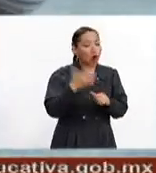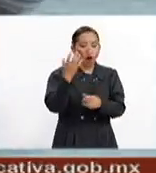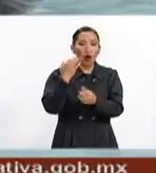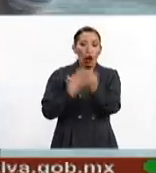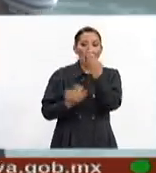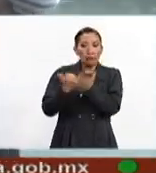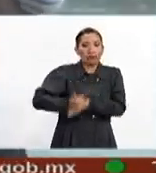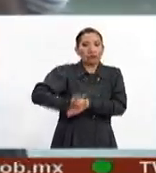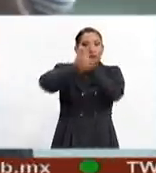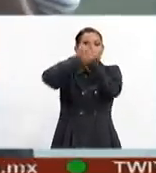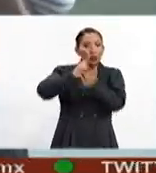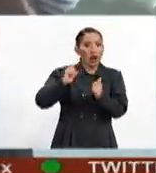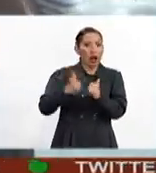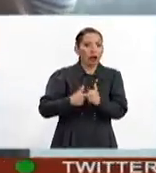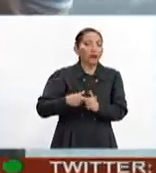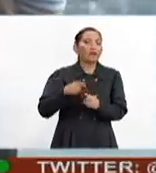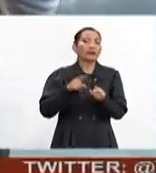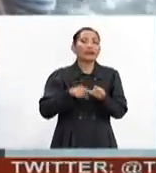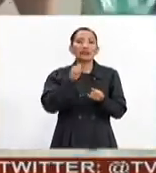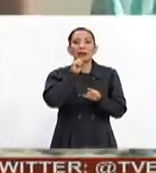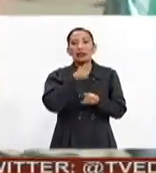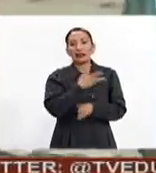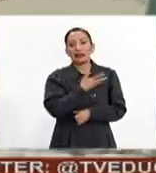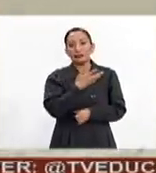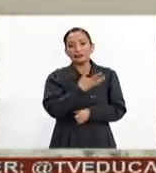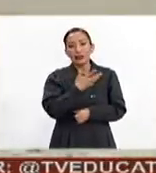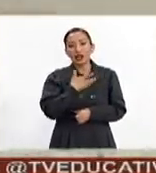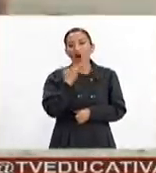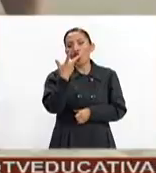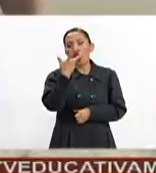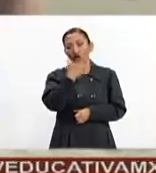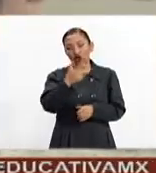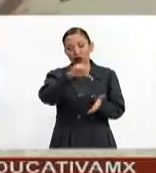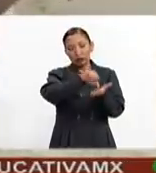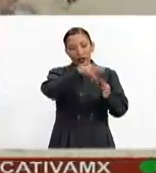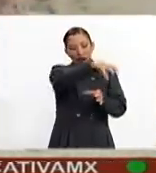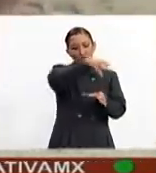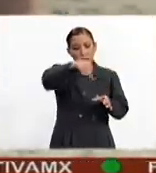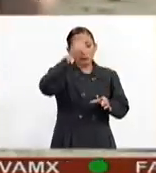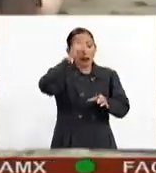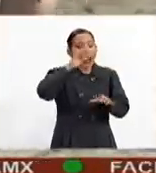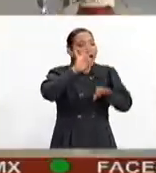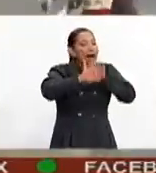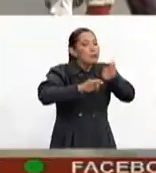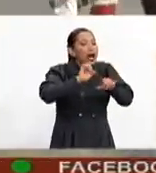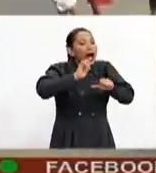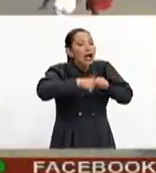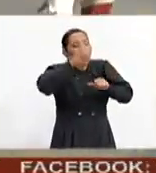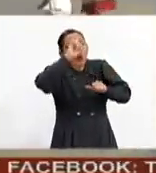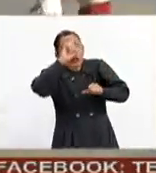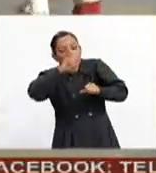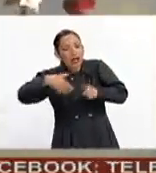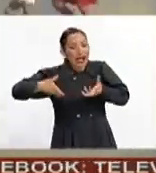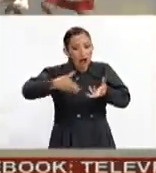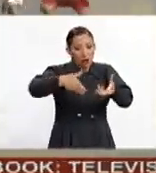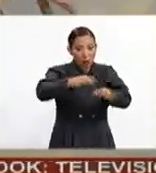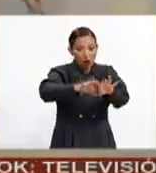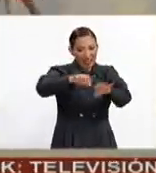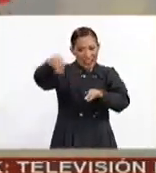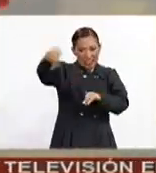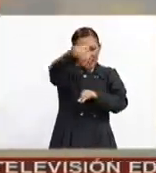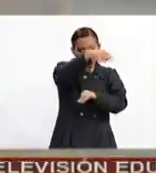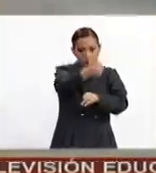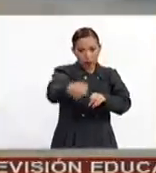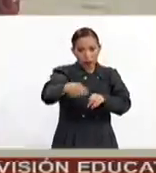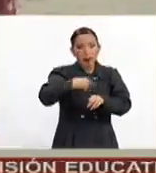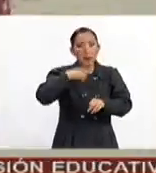servicios de auxilio vial. Y también contamos con 8 centros de atención a usuarios en las principales autopistas, en coordinación muy estrecha